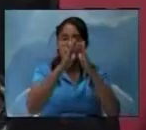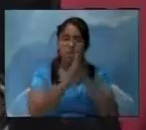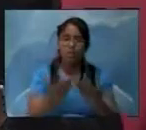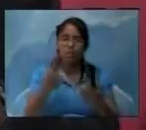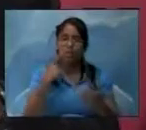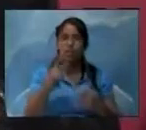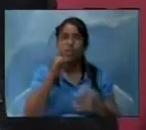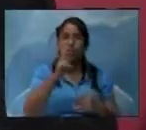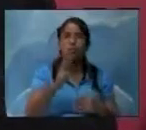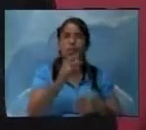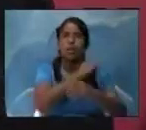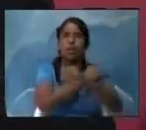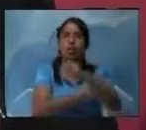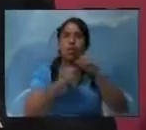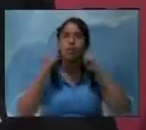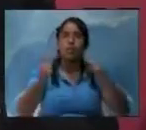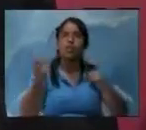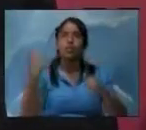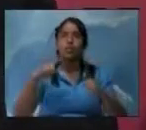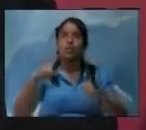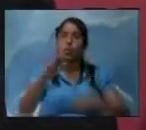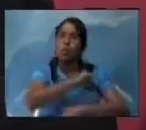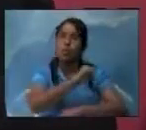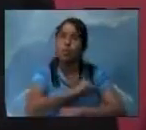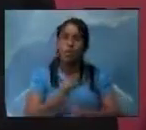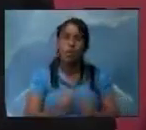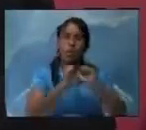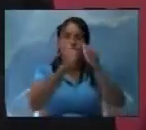que al ver el fuerte viento, tuvo miedo